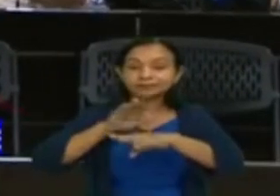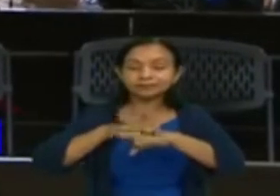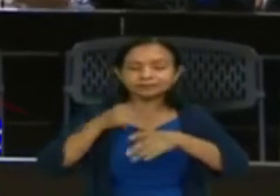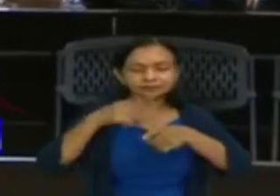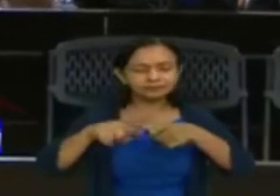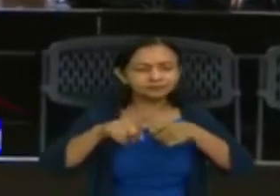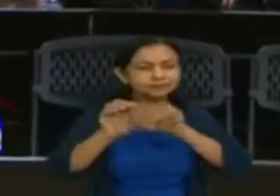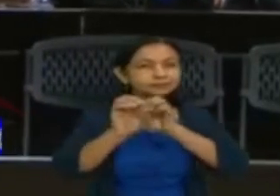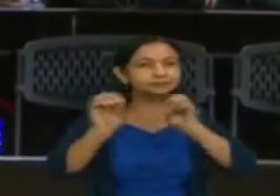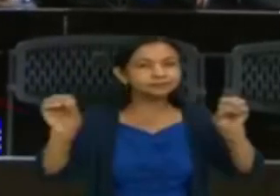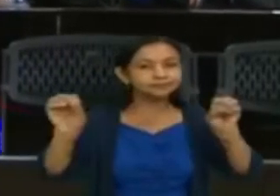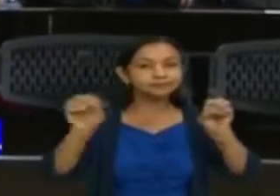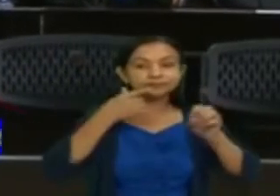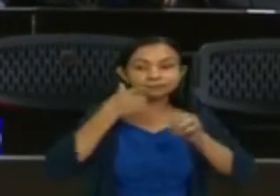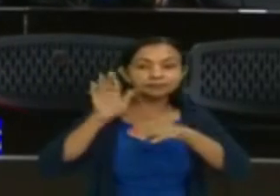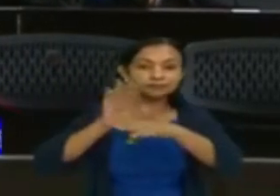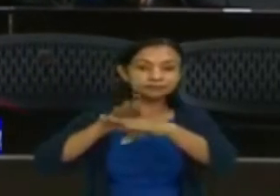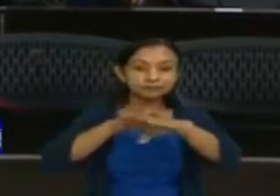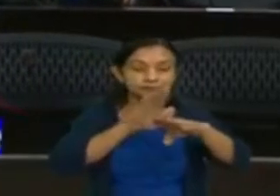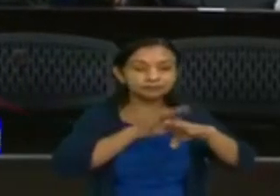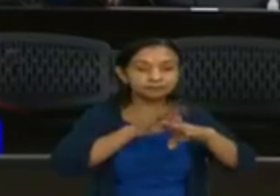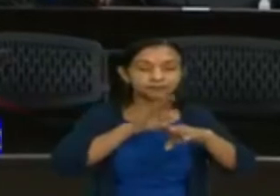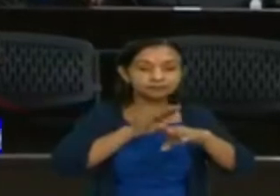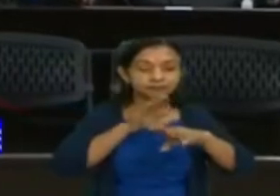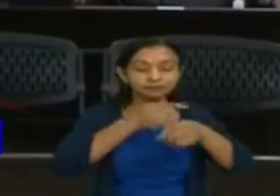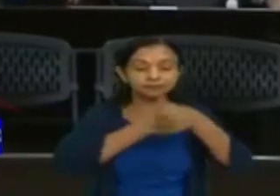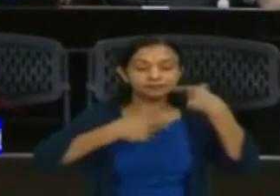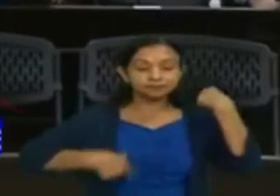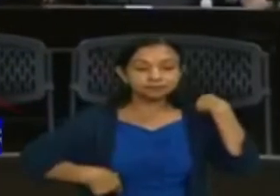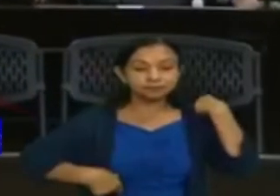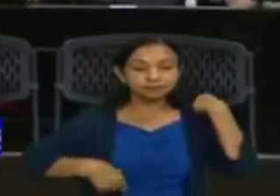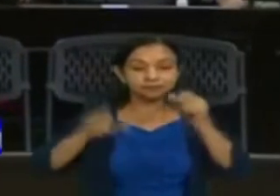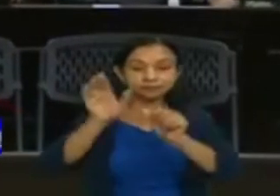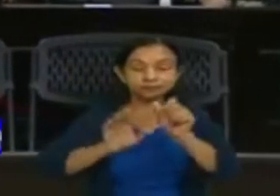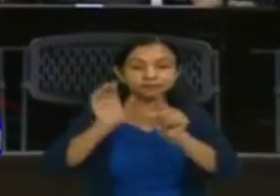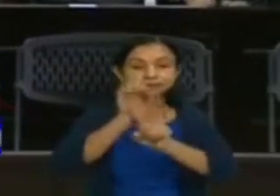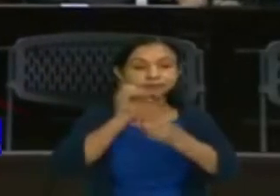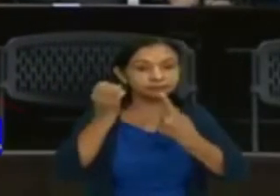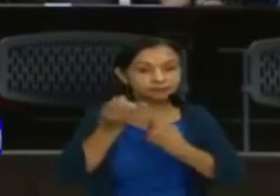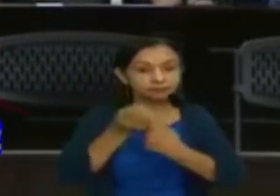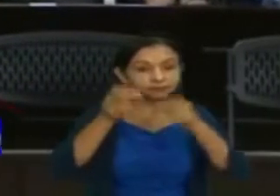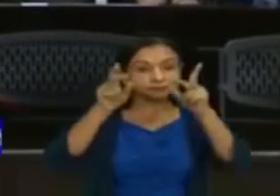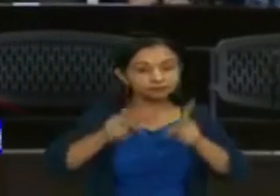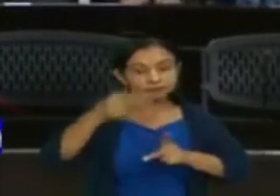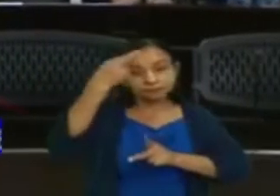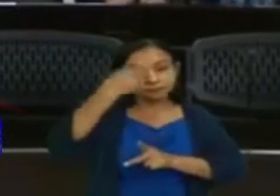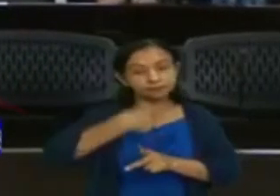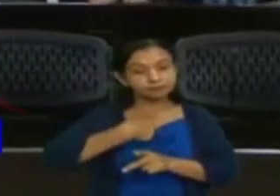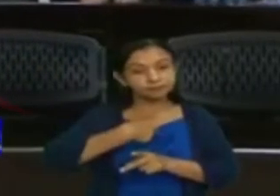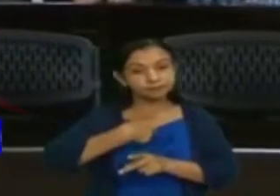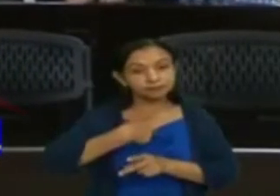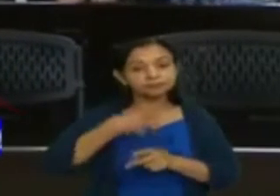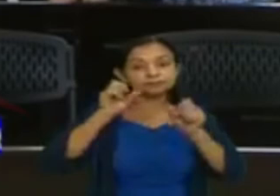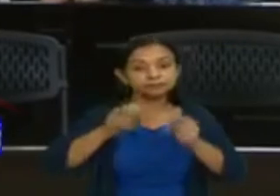alguno, poniendo en conocimiento al representante legal de cada una o quien haga las funciones de tal para